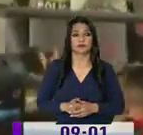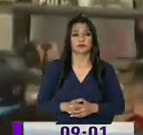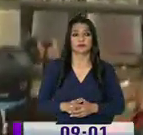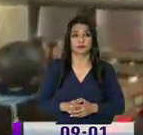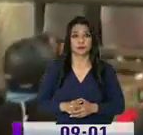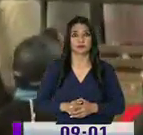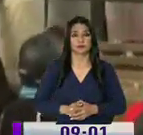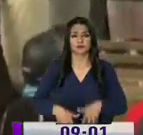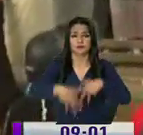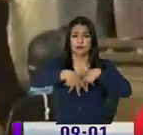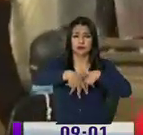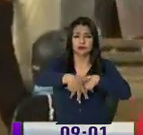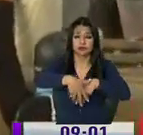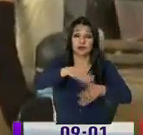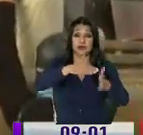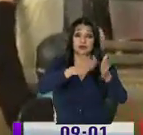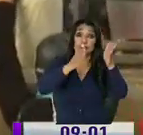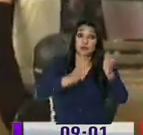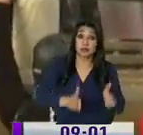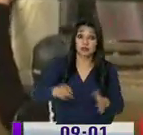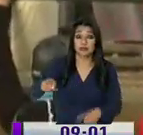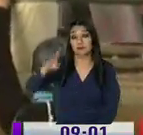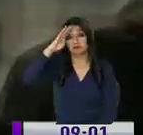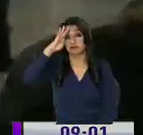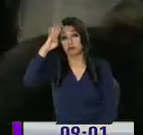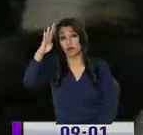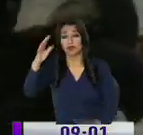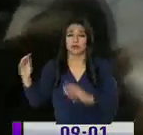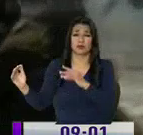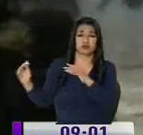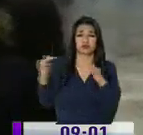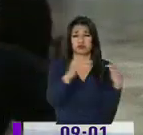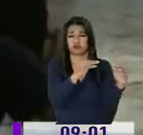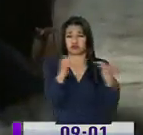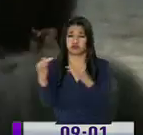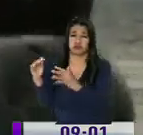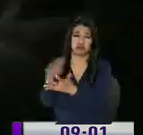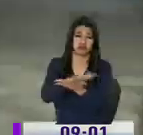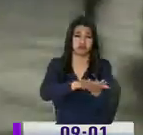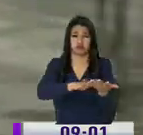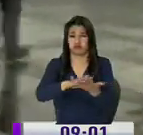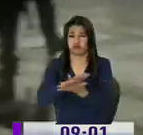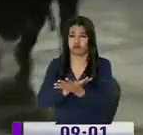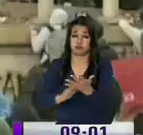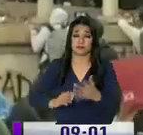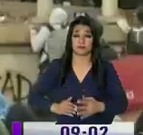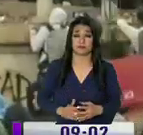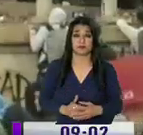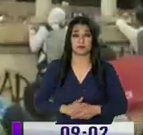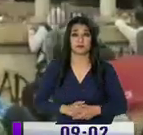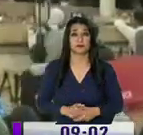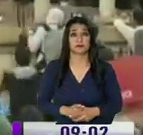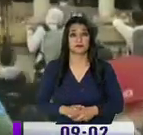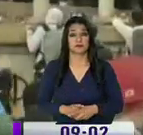Durante la jornada se registraron varios enfrentamientos entre jóvenes y la policía.